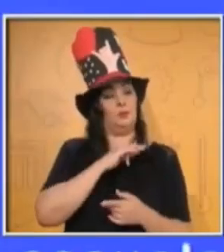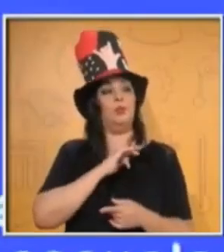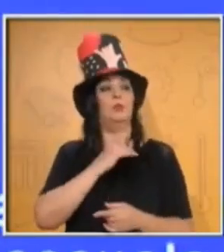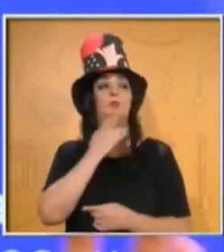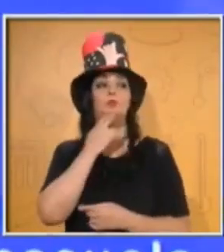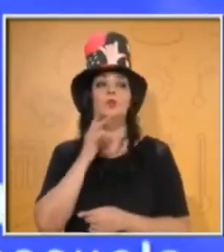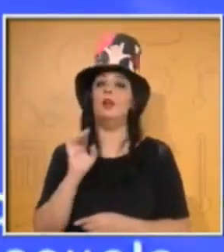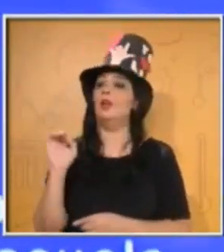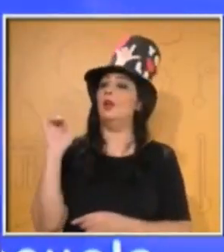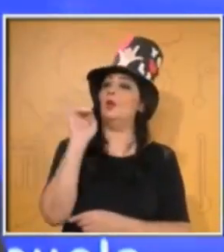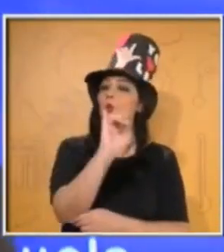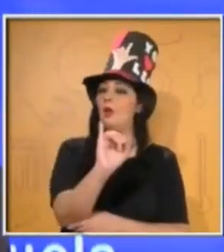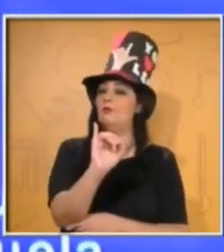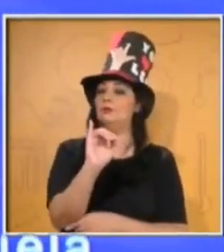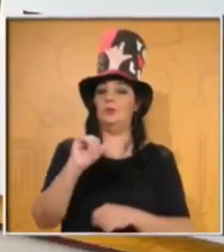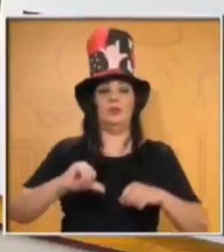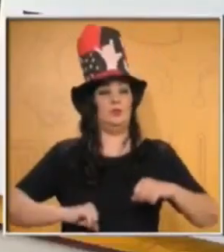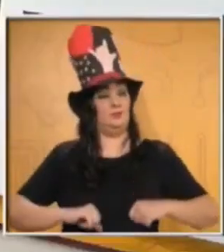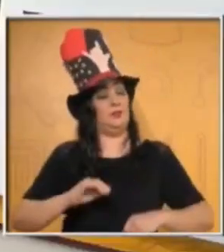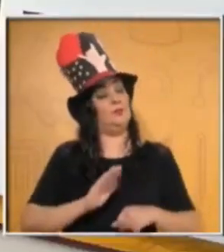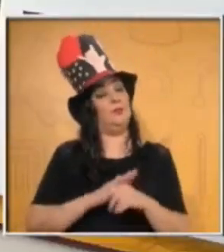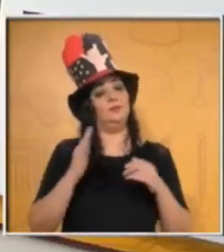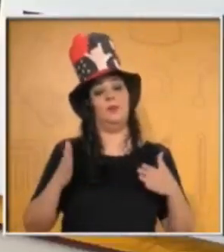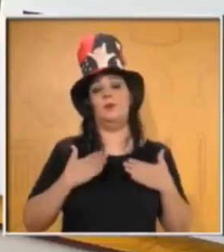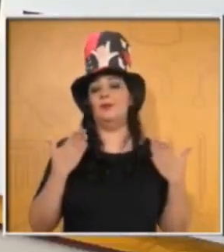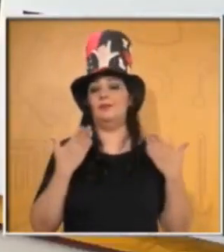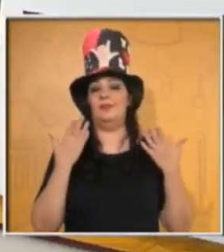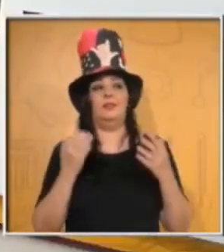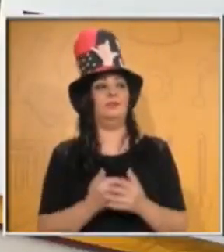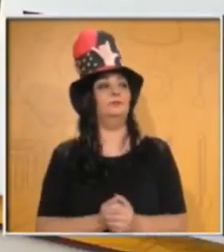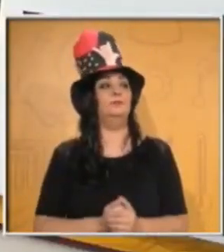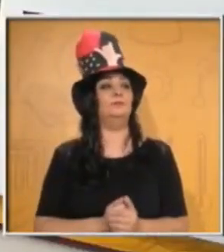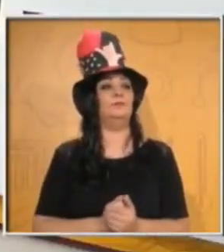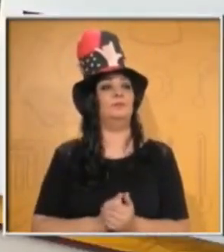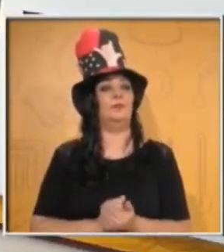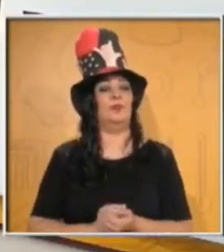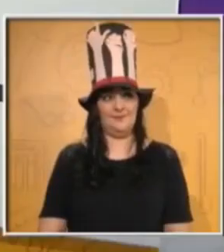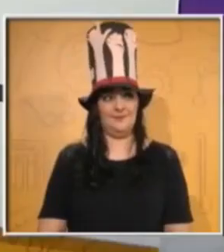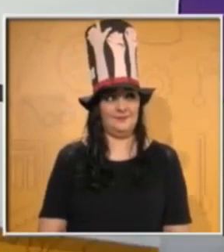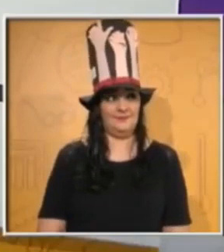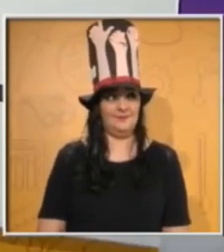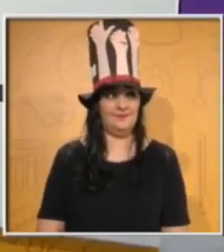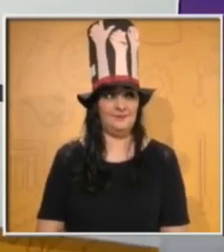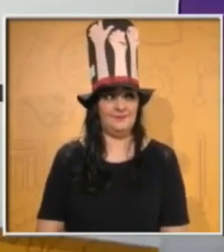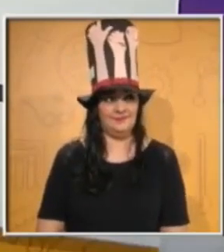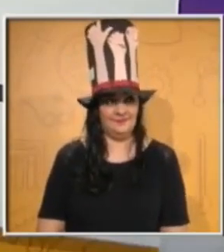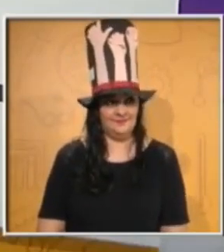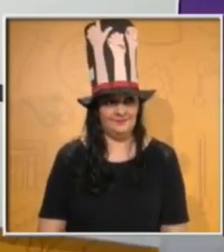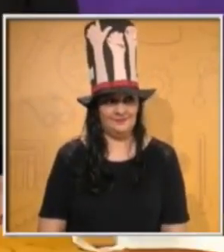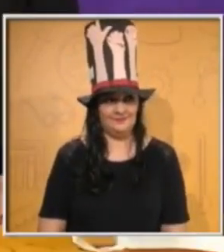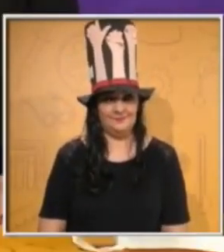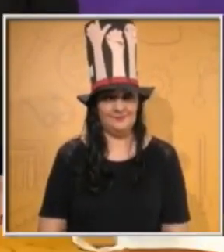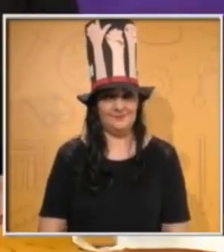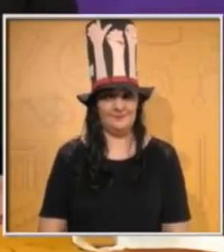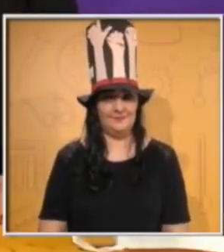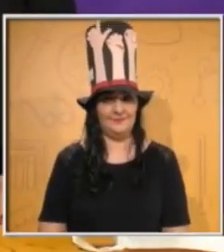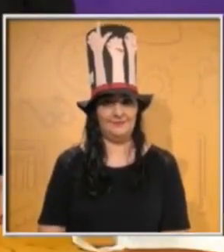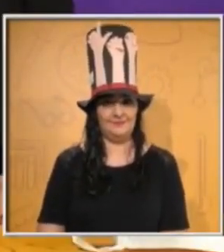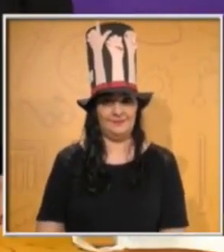utilicemos el jueves en una actividad más divertida. Por nuestra parte es todo en esta sección.